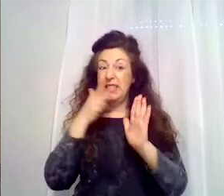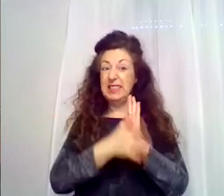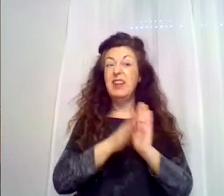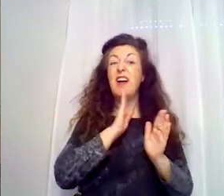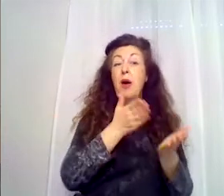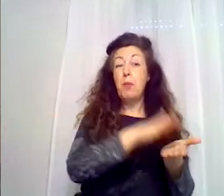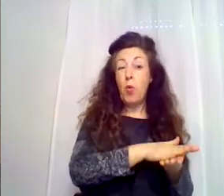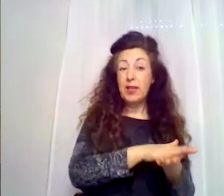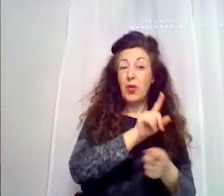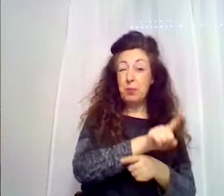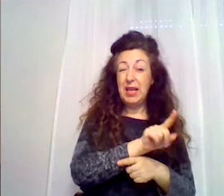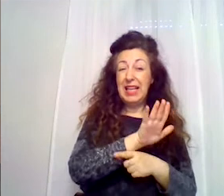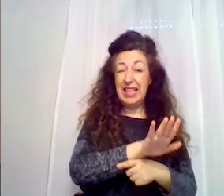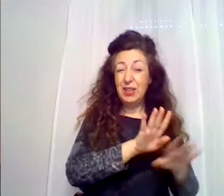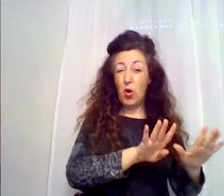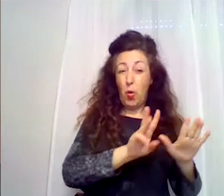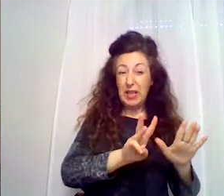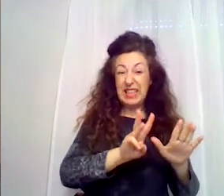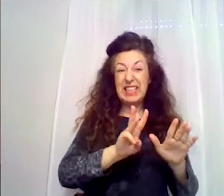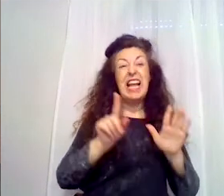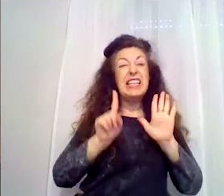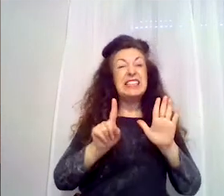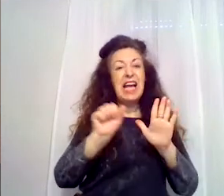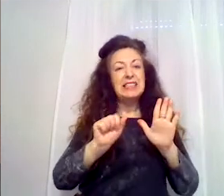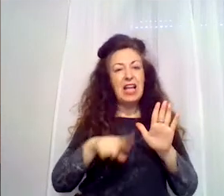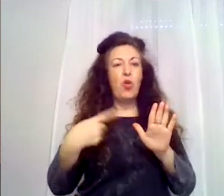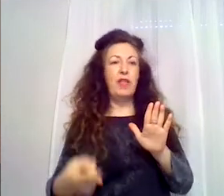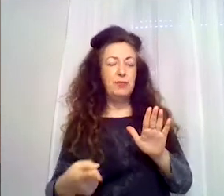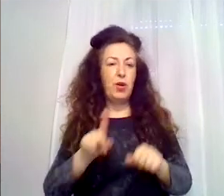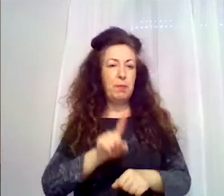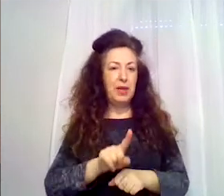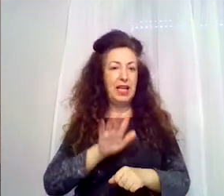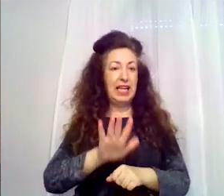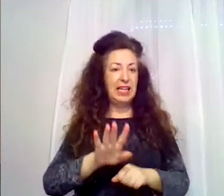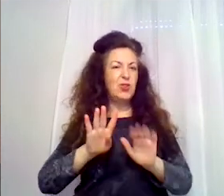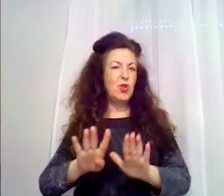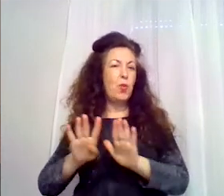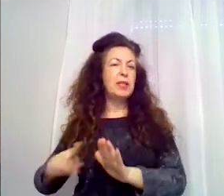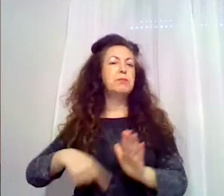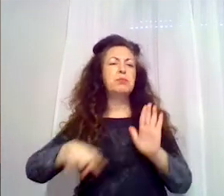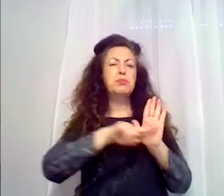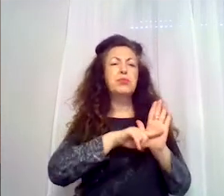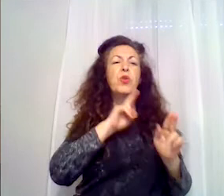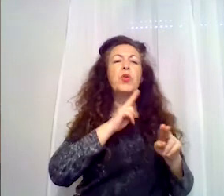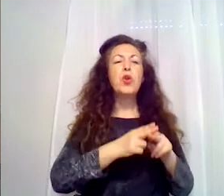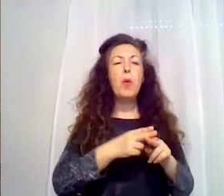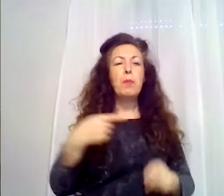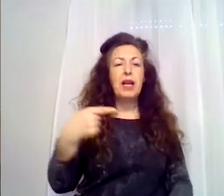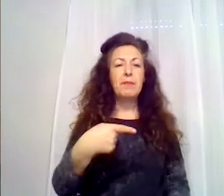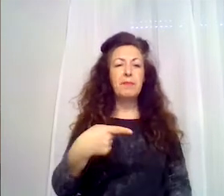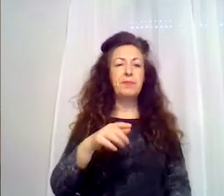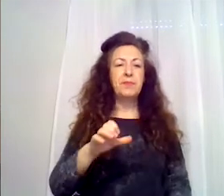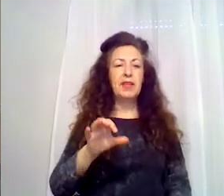Albano, la entrada el 30 de marzo del año 1599. Este es el colegio de